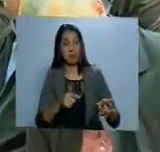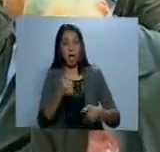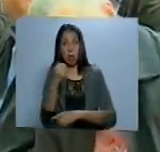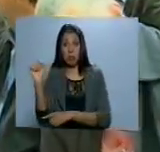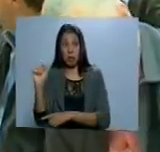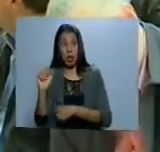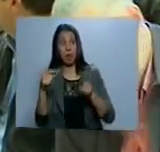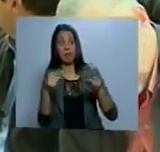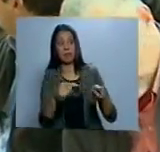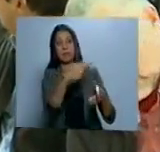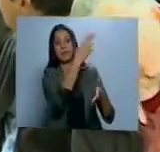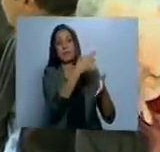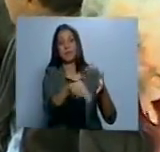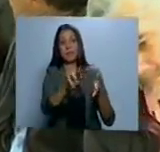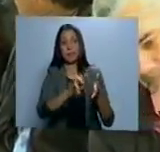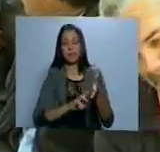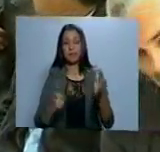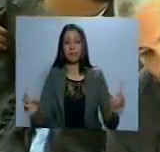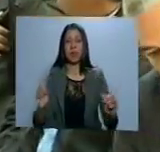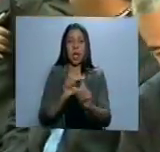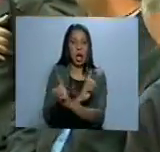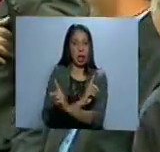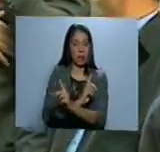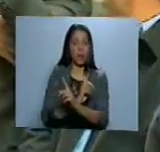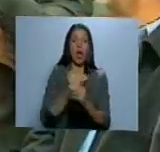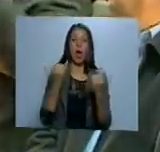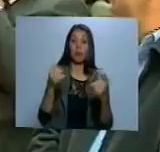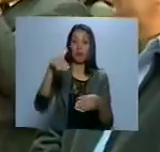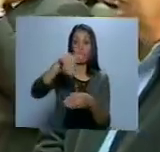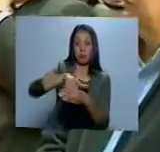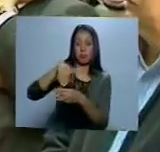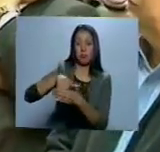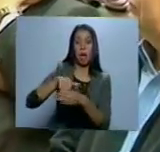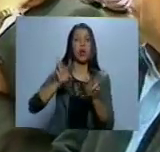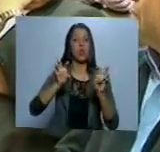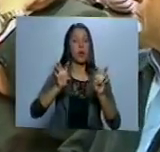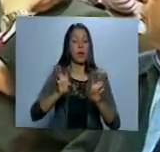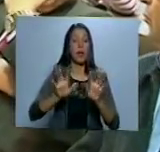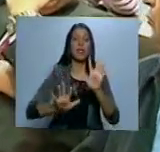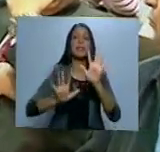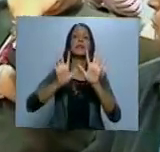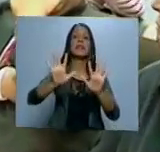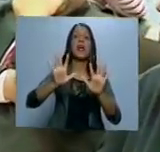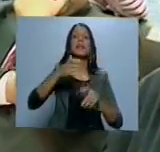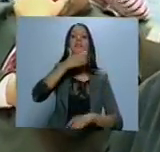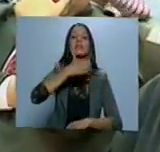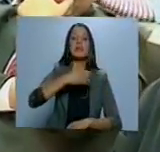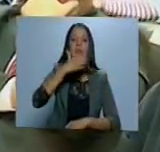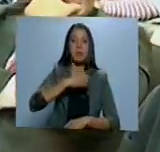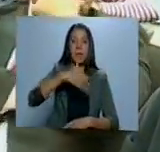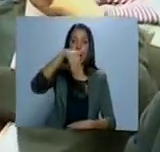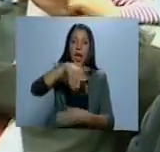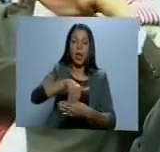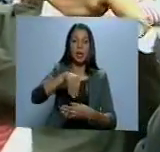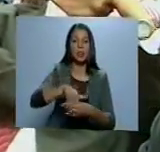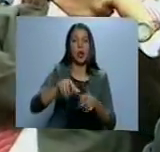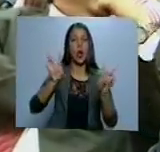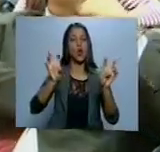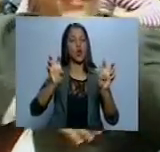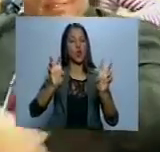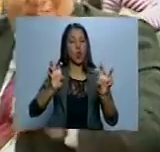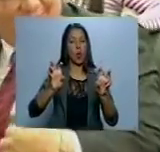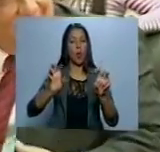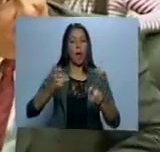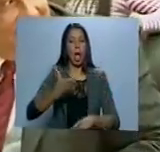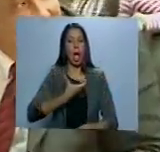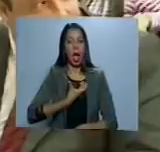fueron convocadas nuevas elecciones. En este sentido, el pasado 10 de diciembre se realizaron las elecciones